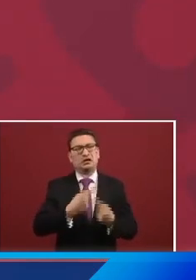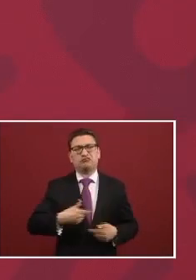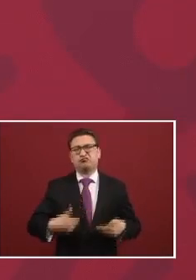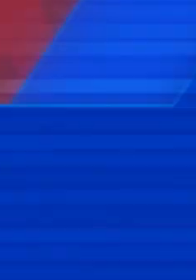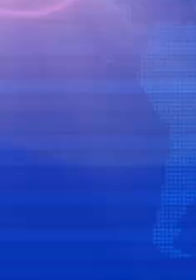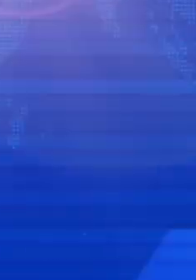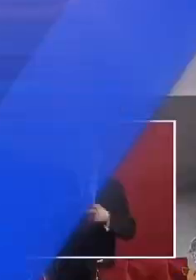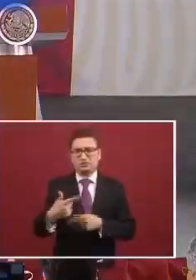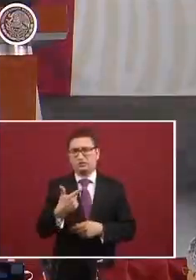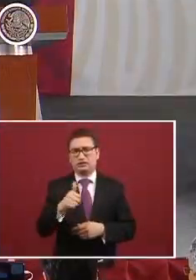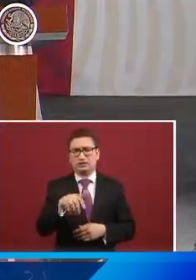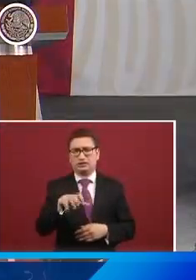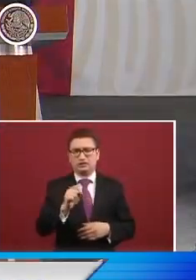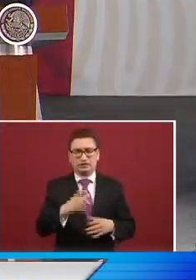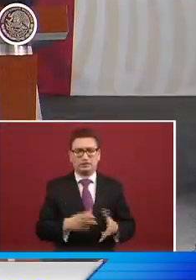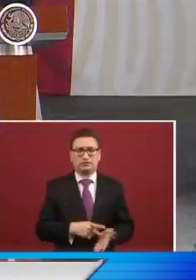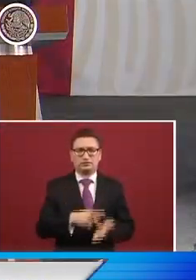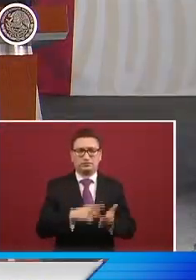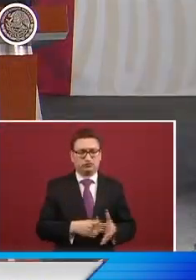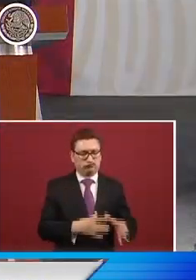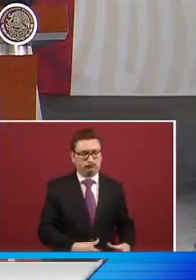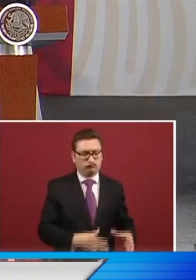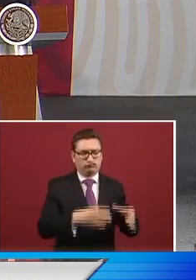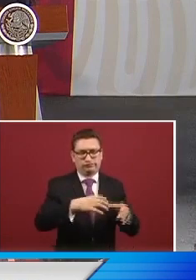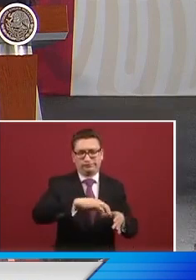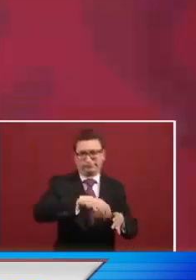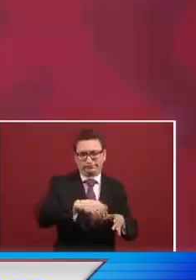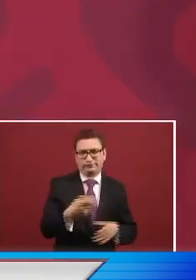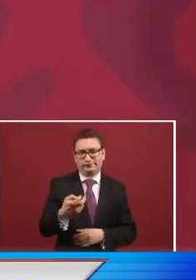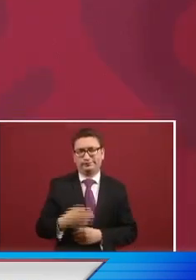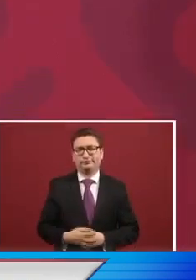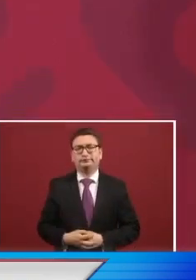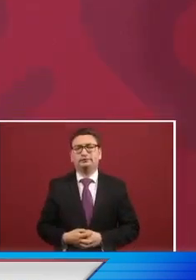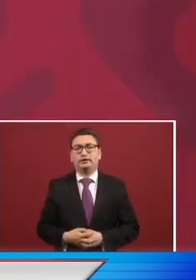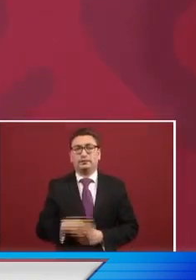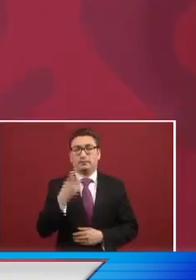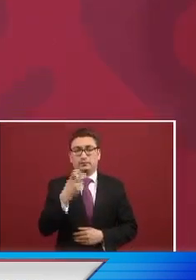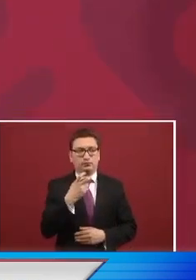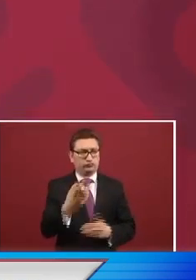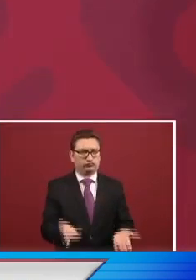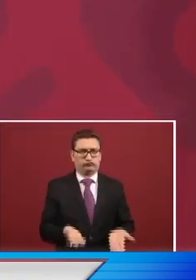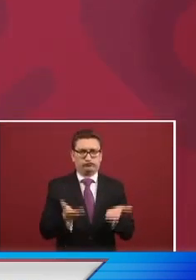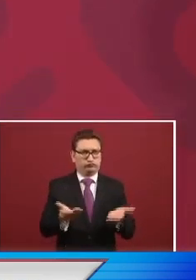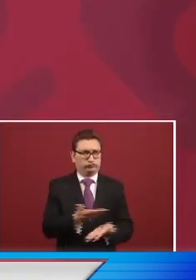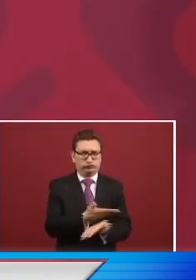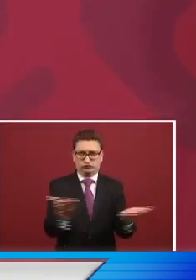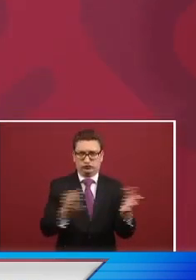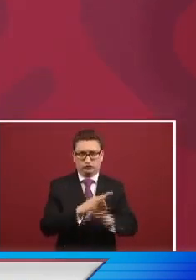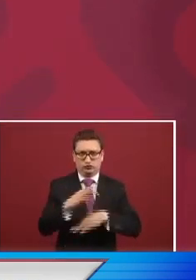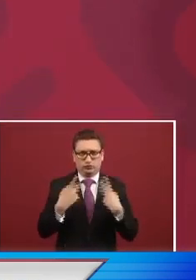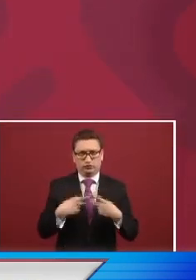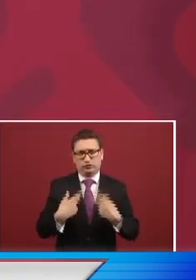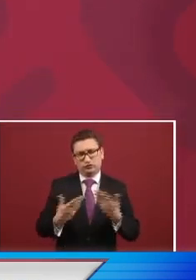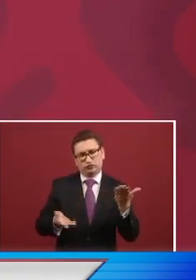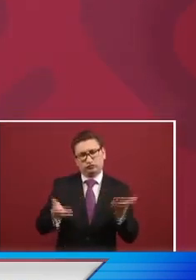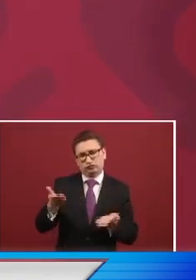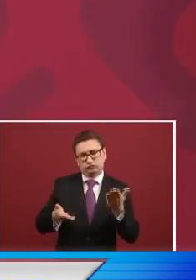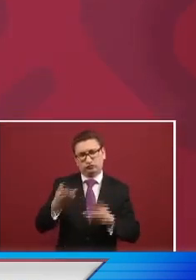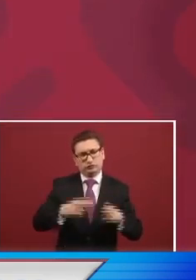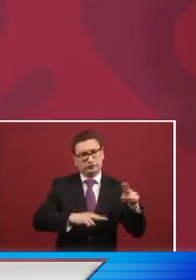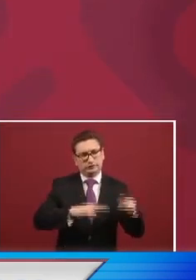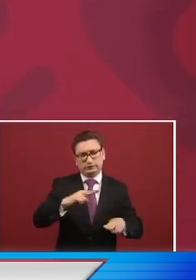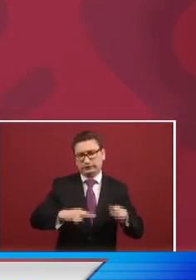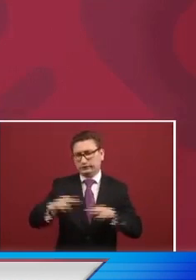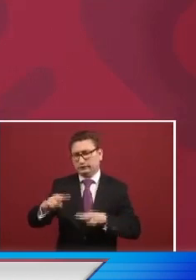Tabasco. Precios de las gasolinas y gas. Precio promedio por litro de gasolina del 16 al 22 de